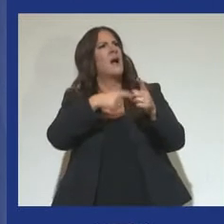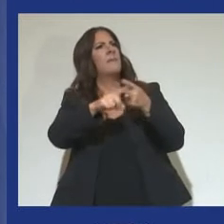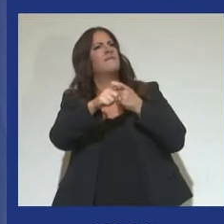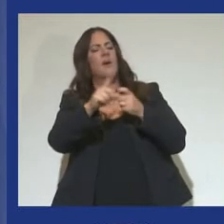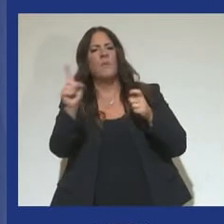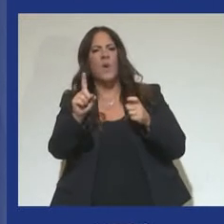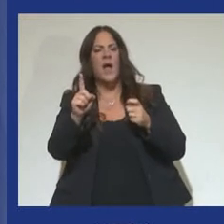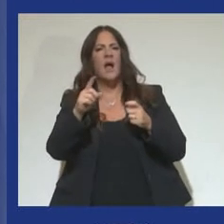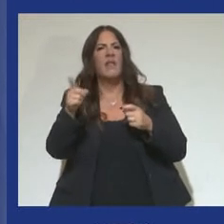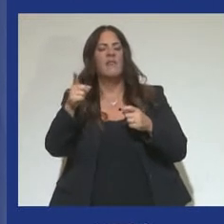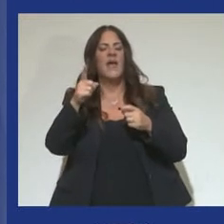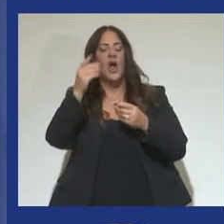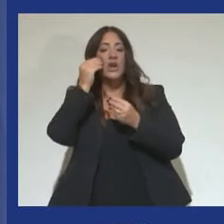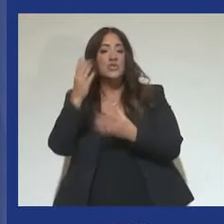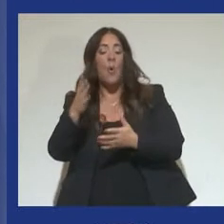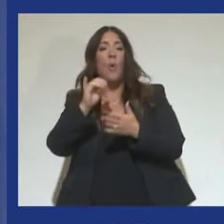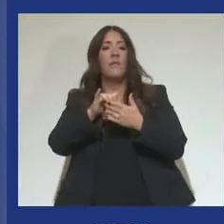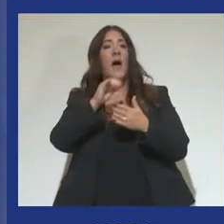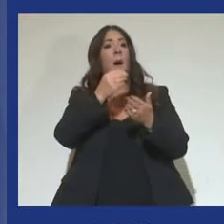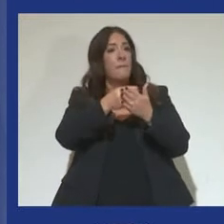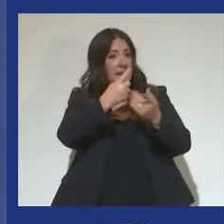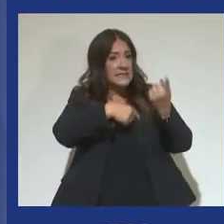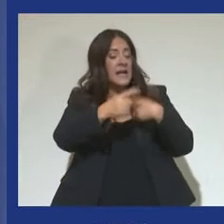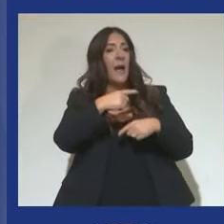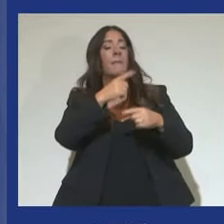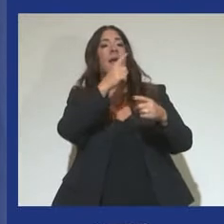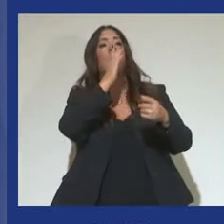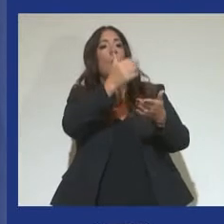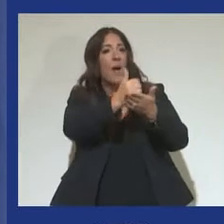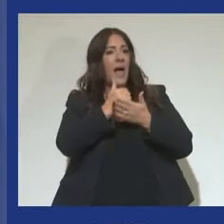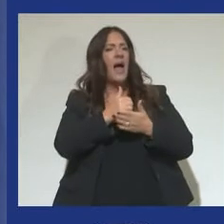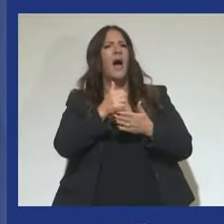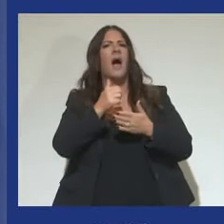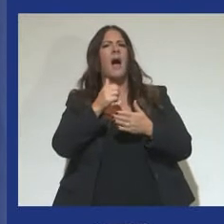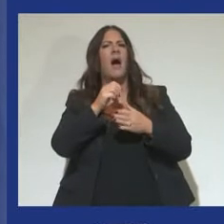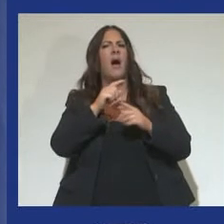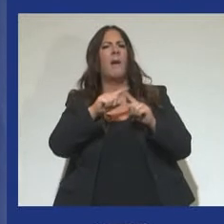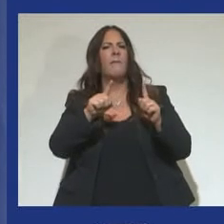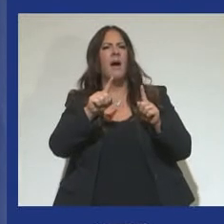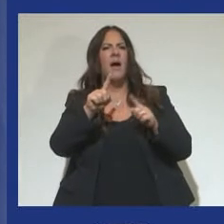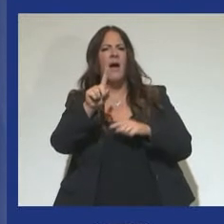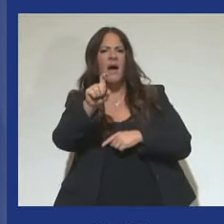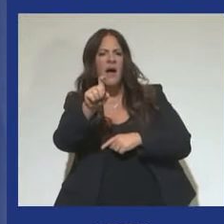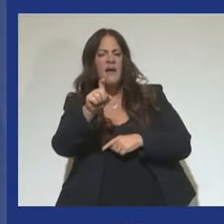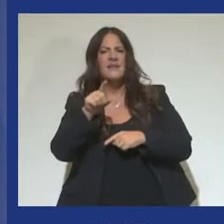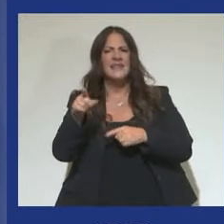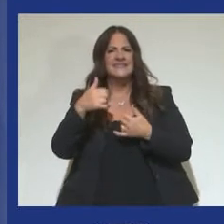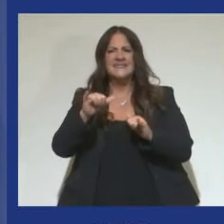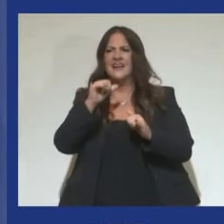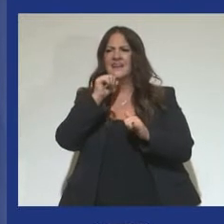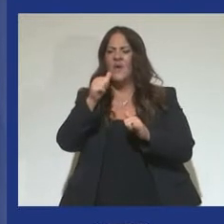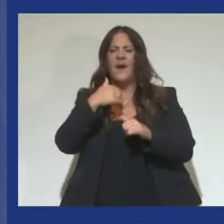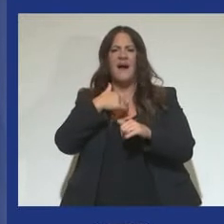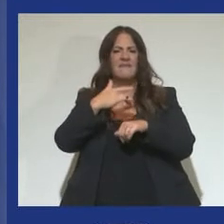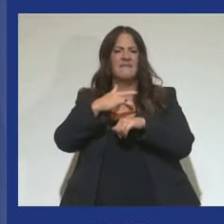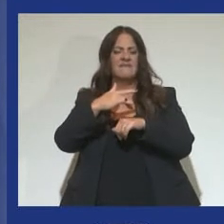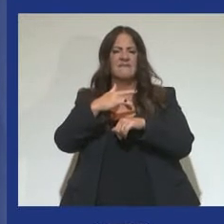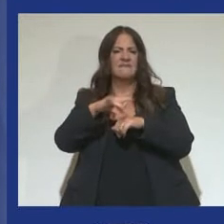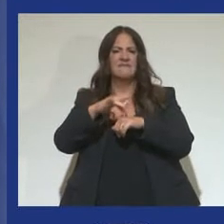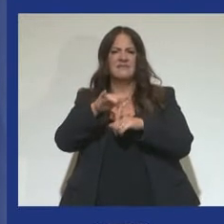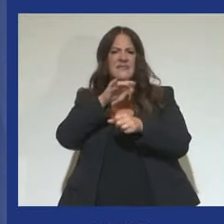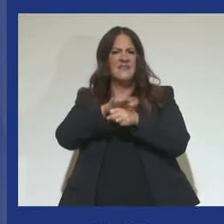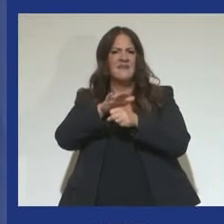tal vez entienden que él viene dinero viene ayuda pero ellos necesitan más información